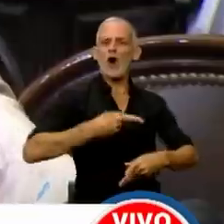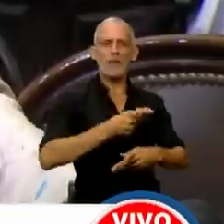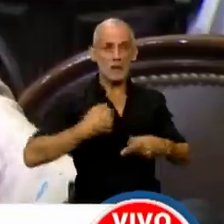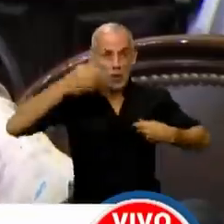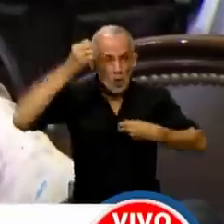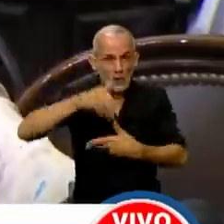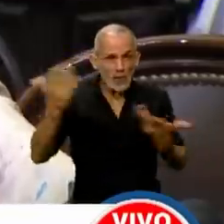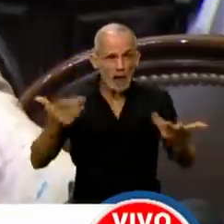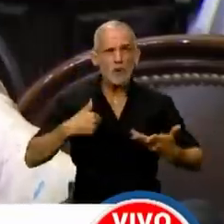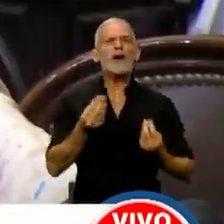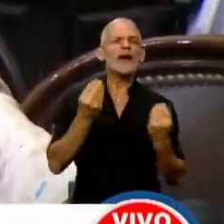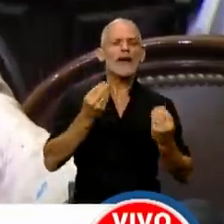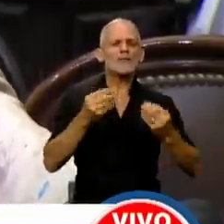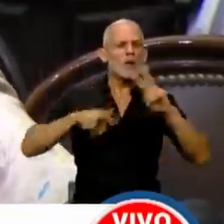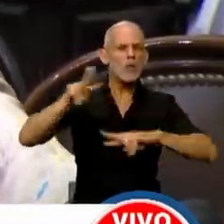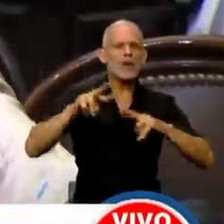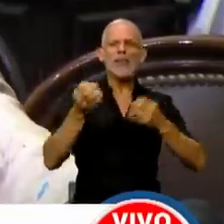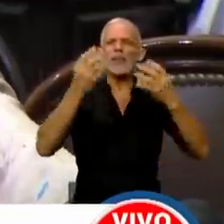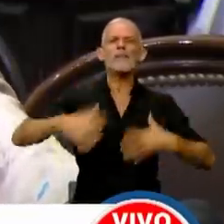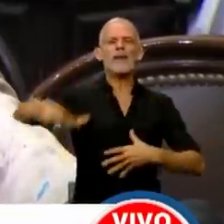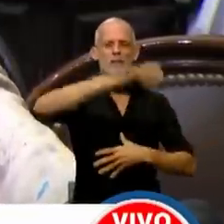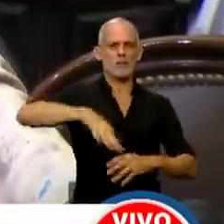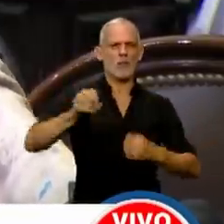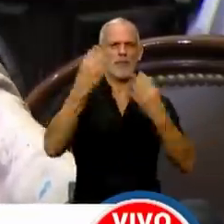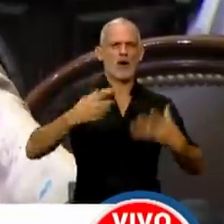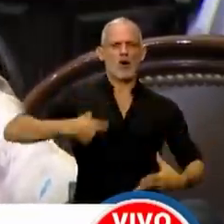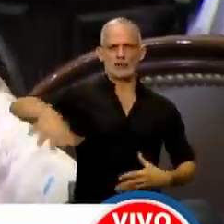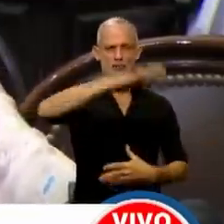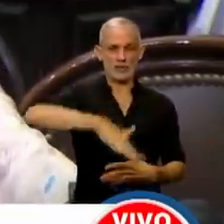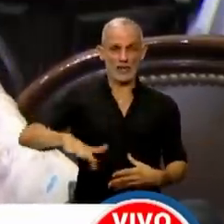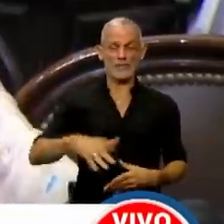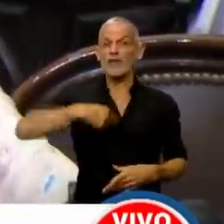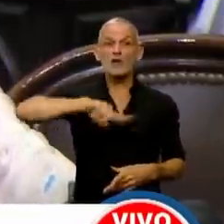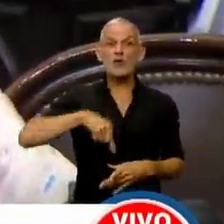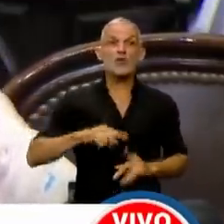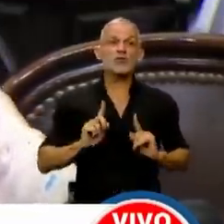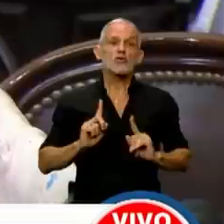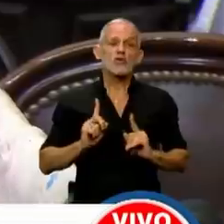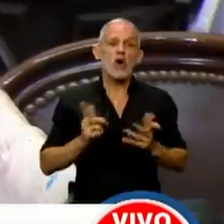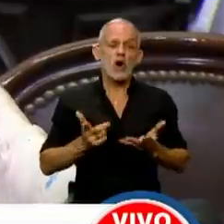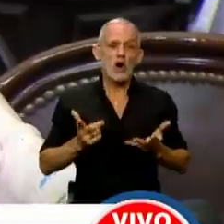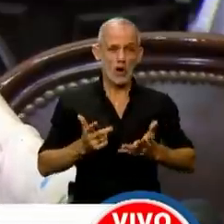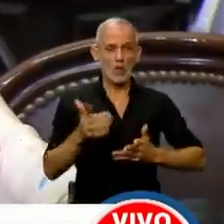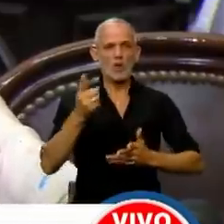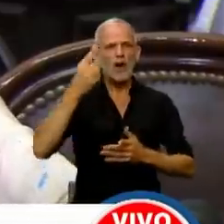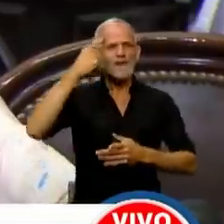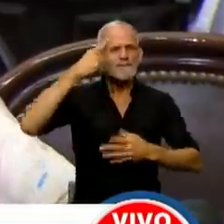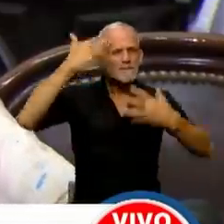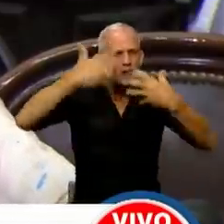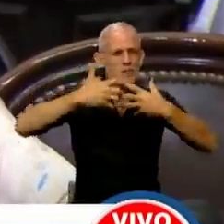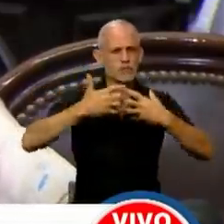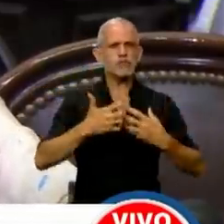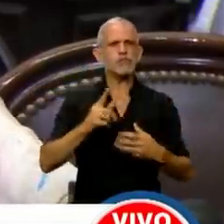nos olvidamos qué es la búsqueda del bien común. Y si no hacemos un